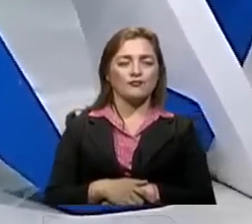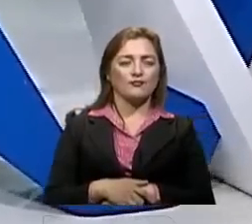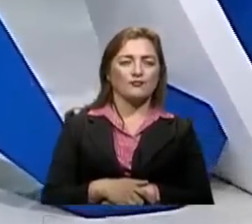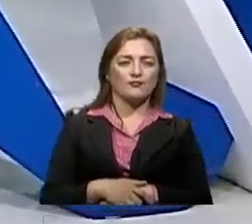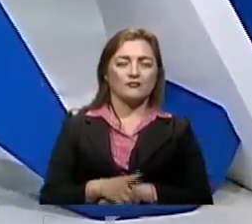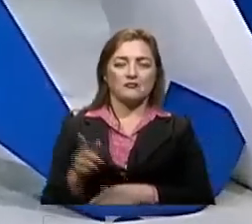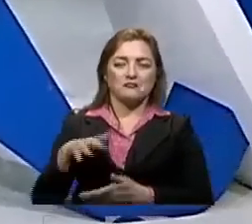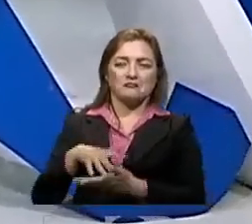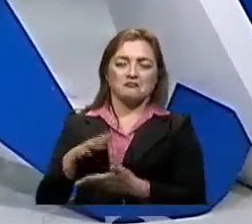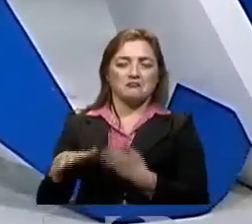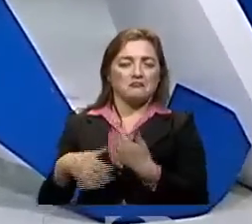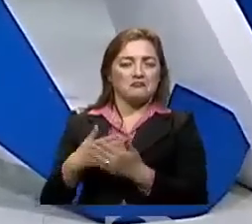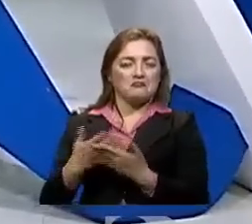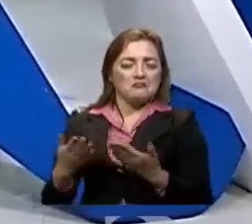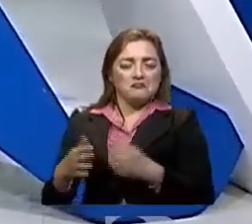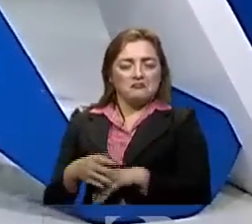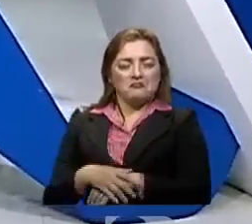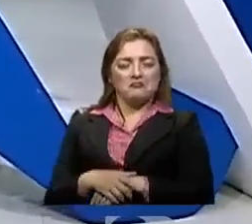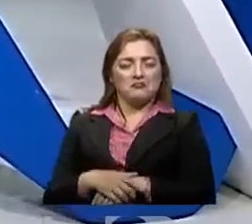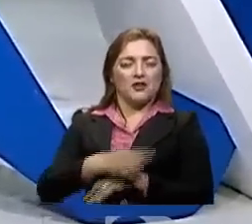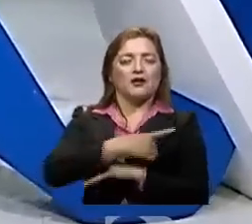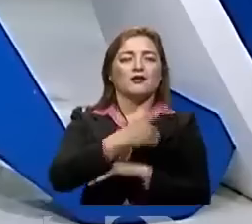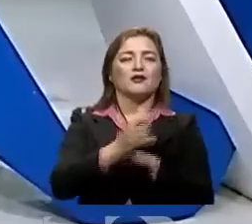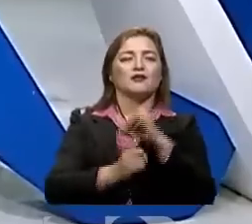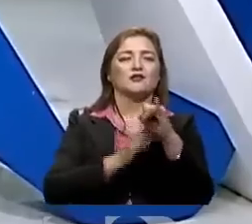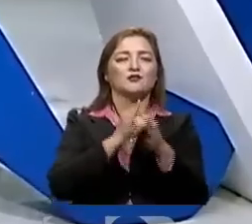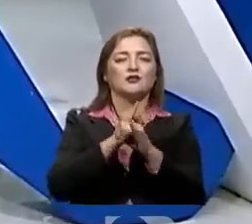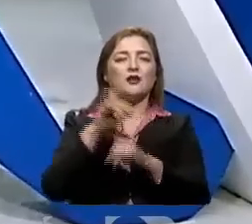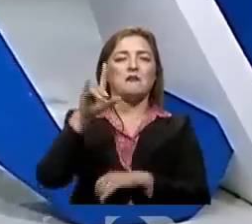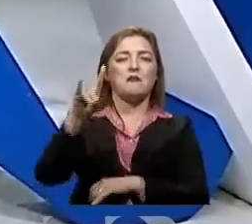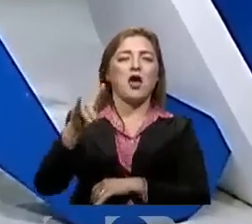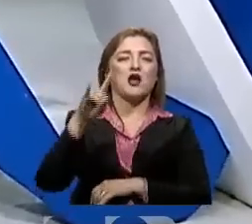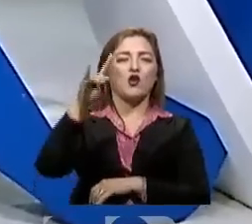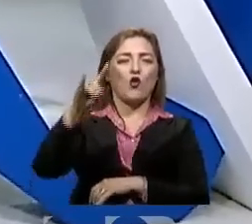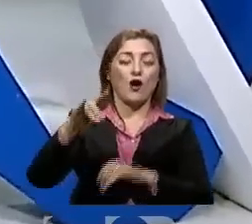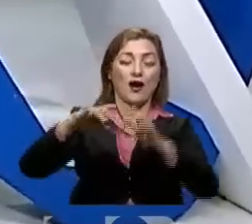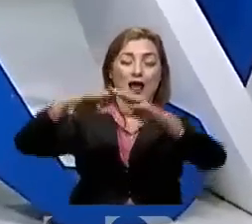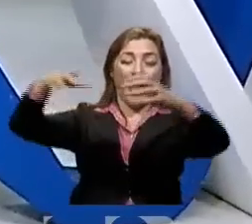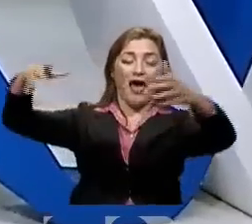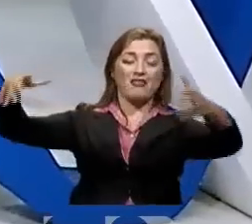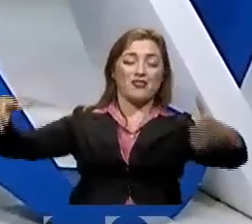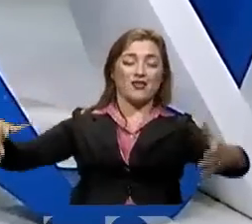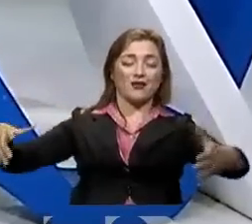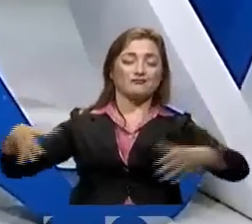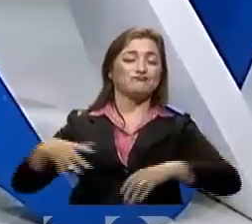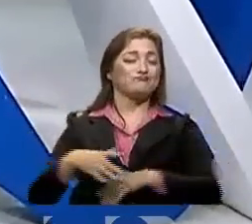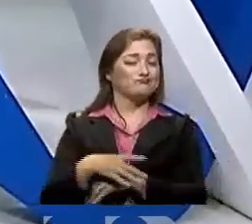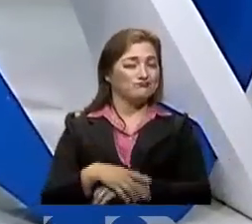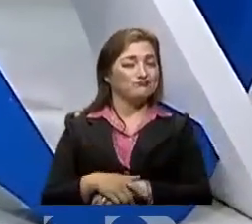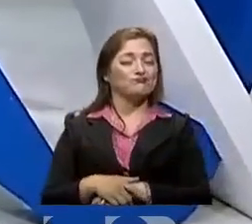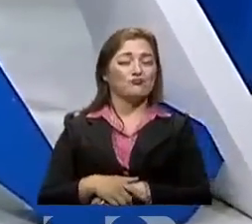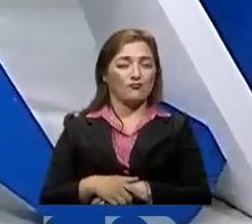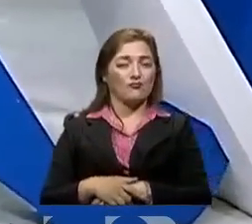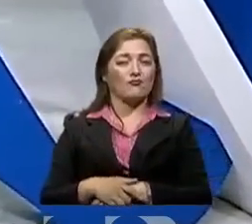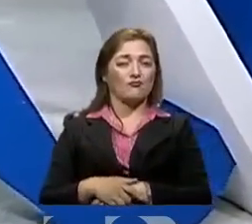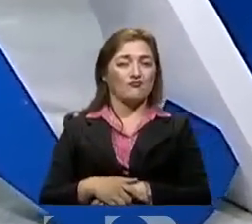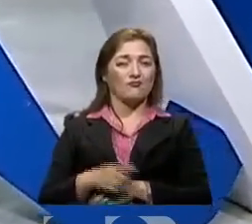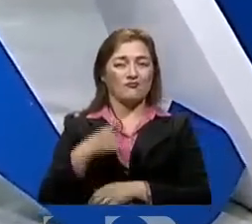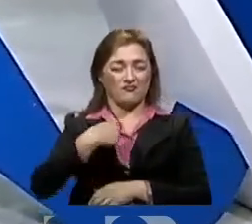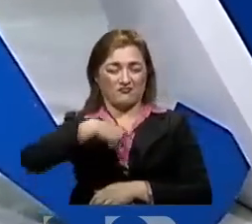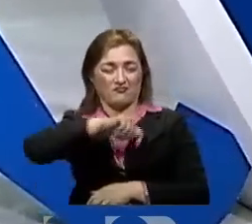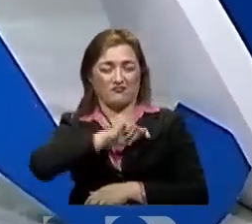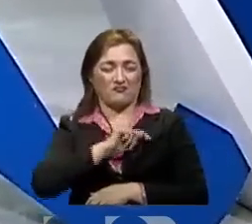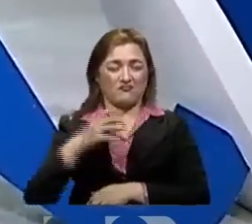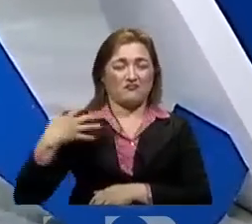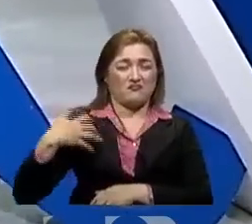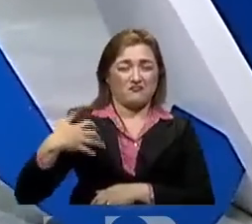estudiado el deportivo. Día Internacional del Galgo. Del Galgo, sí. Esta raza de perrito que normalmente ha sido usada en España, en